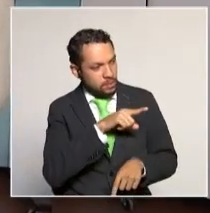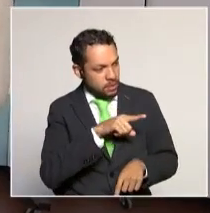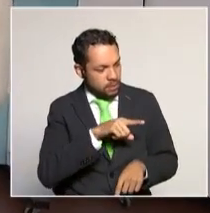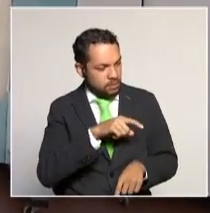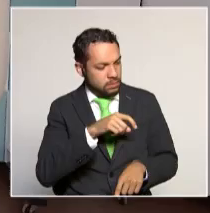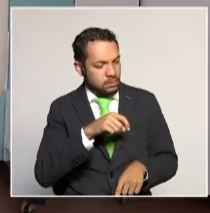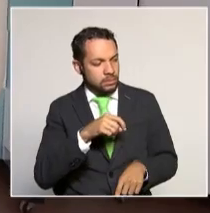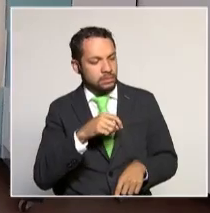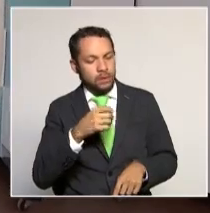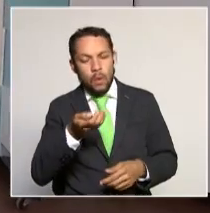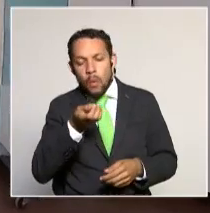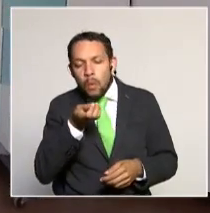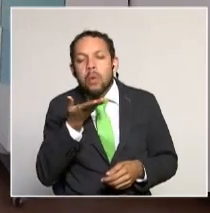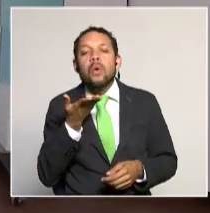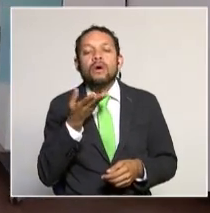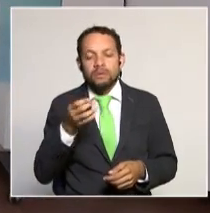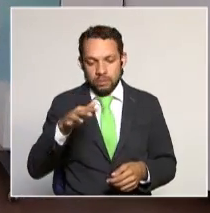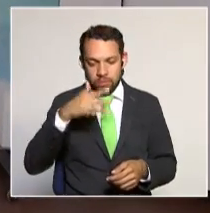escopolamina?